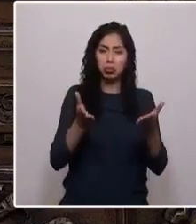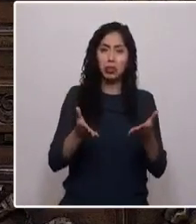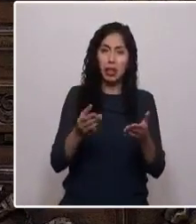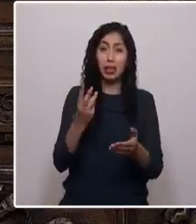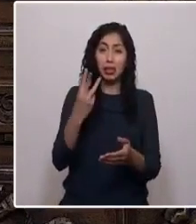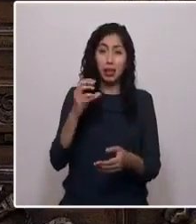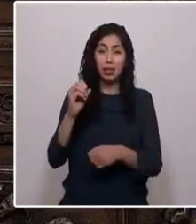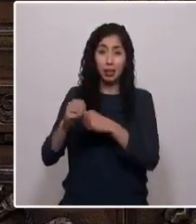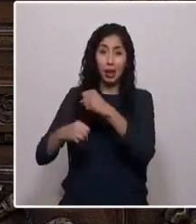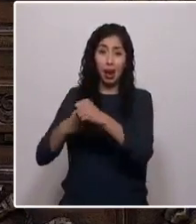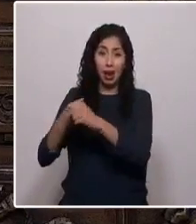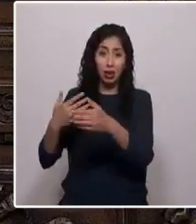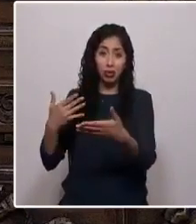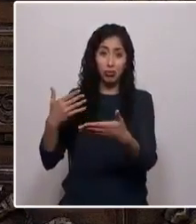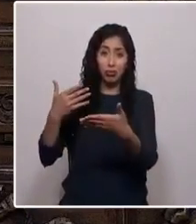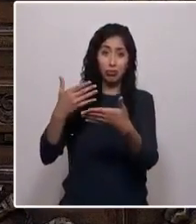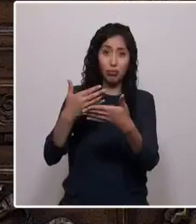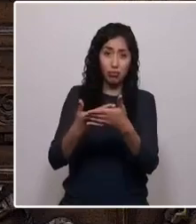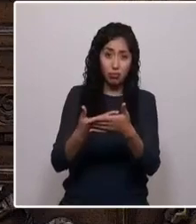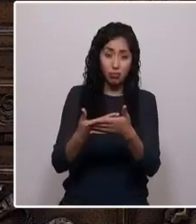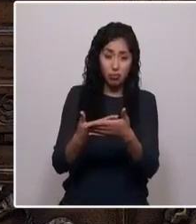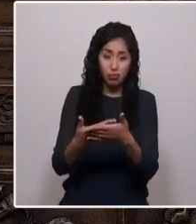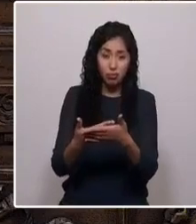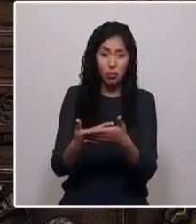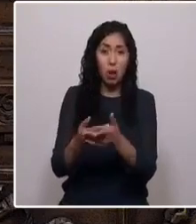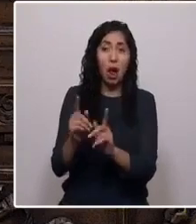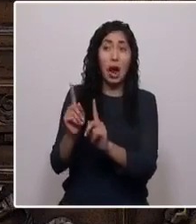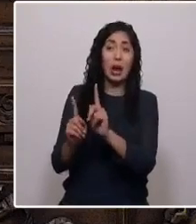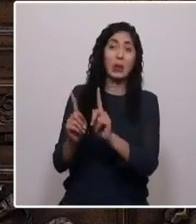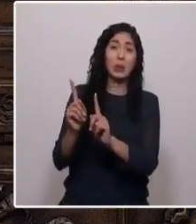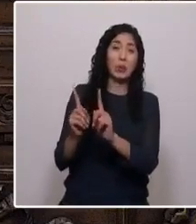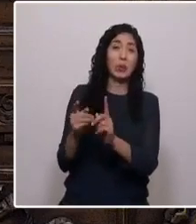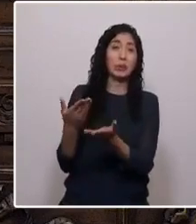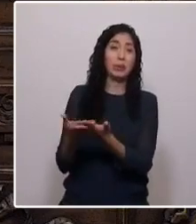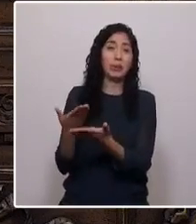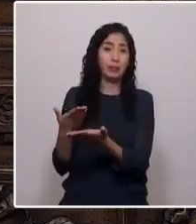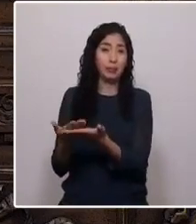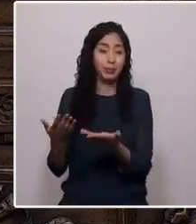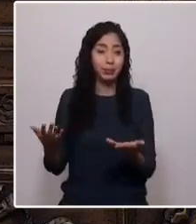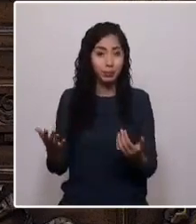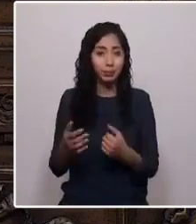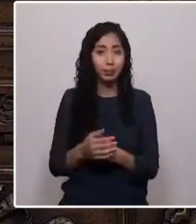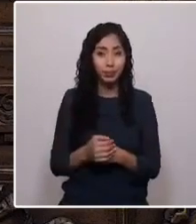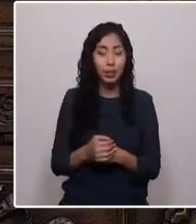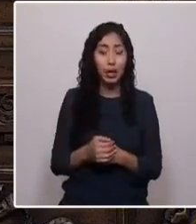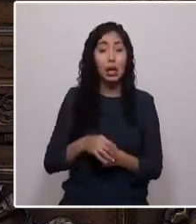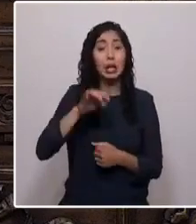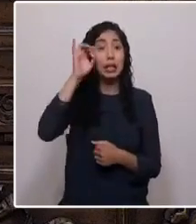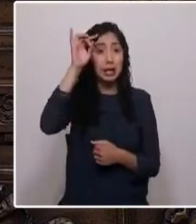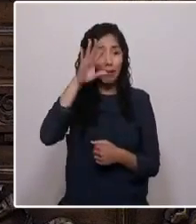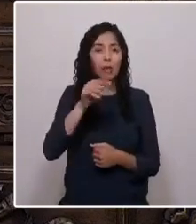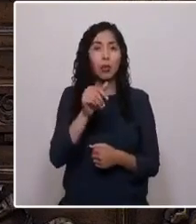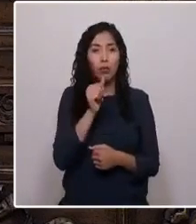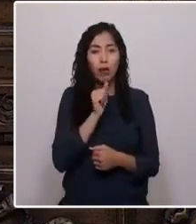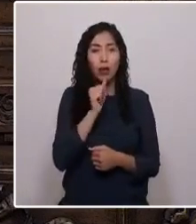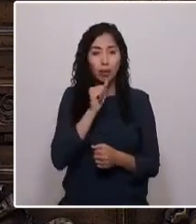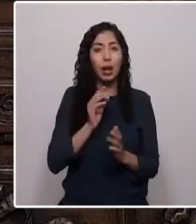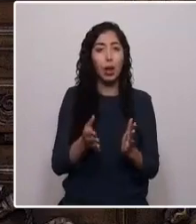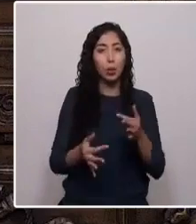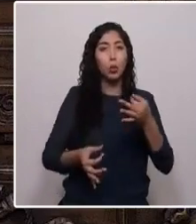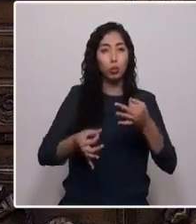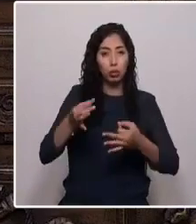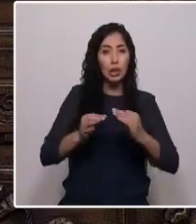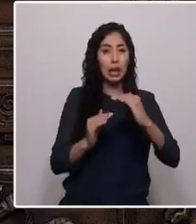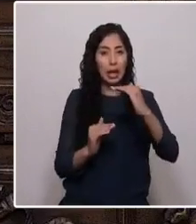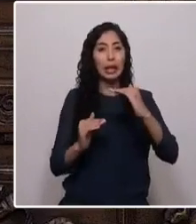el rostro por contingencias oportunistas, aunque sabemos que falta mucho en justicia, verdad, equidad